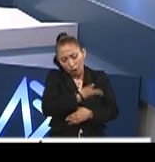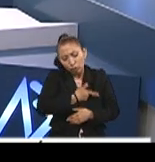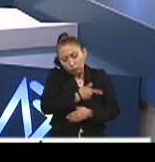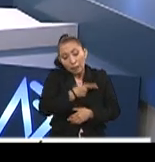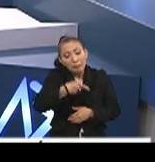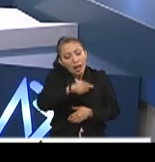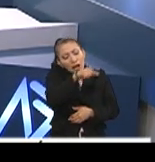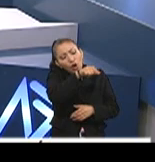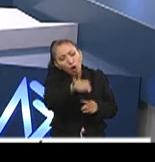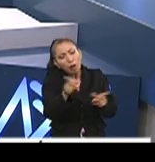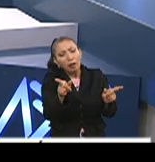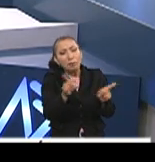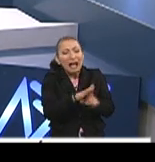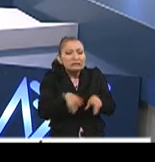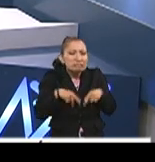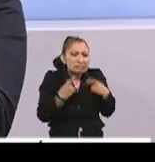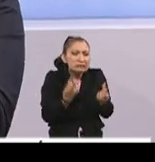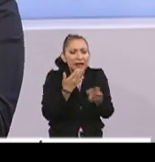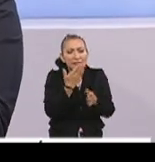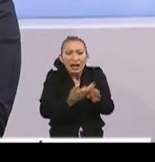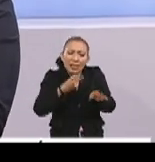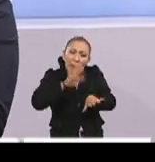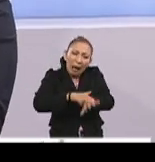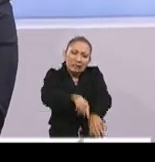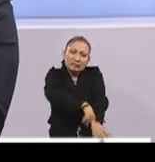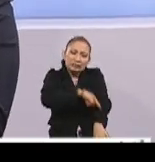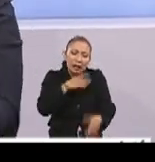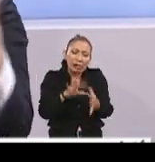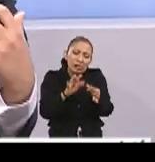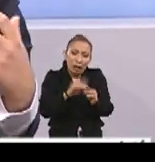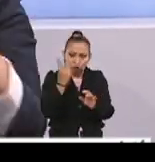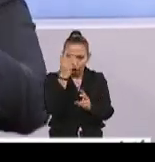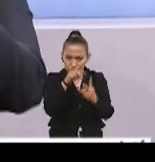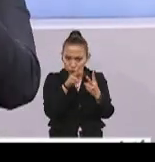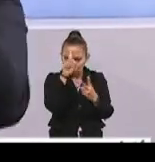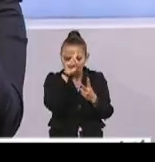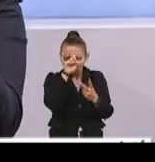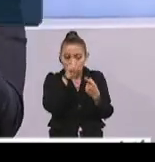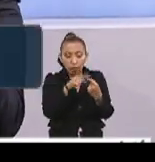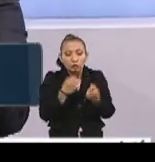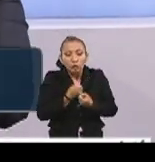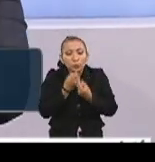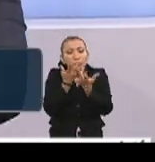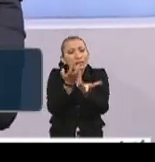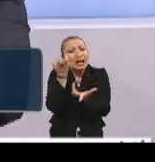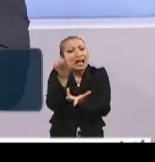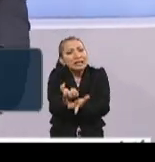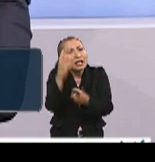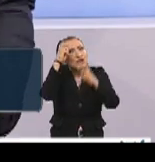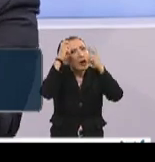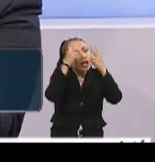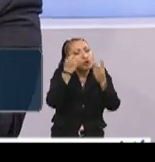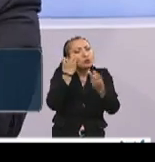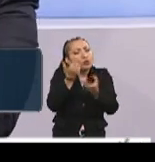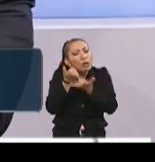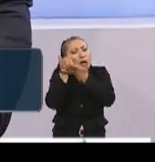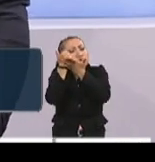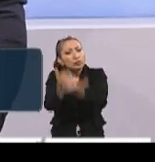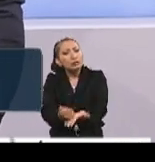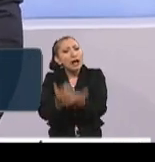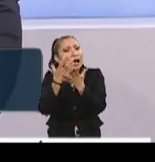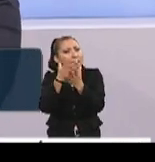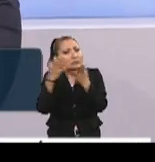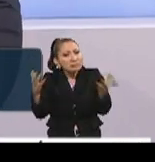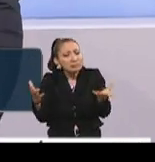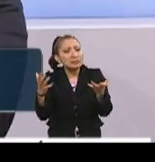los tres pitch creo que fue el más débil. Te daría un par de recomendaciones. Uno, compártenos este sueño, este impacto enorme